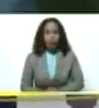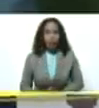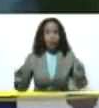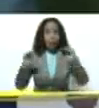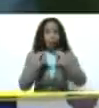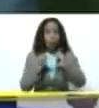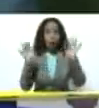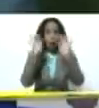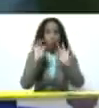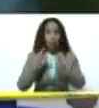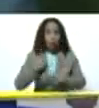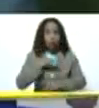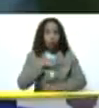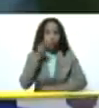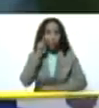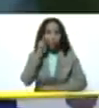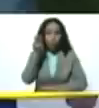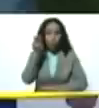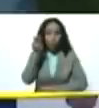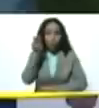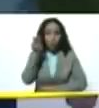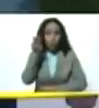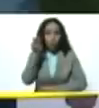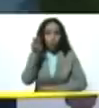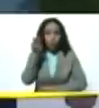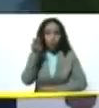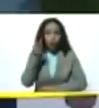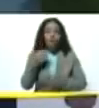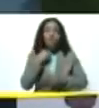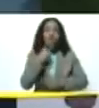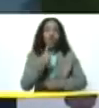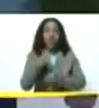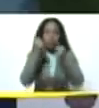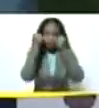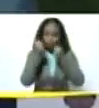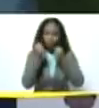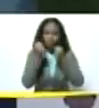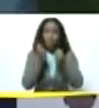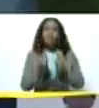Igualmente hemos visto voces firmes y valientes,